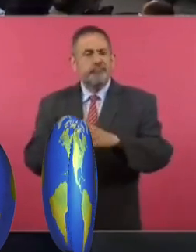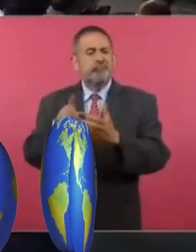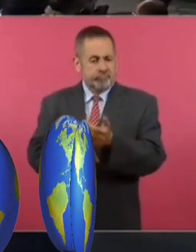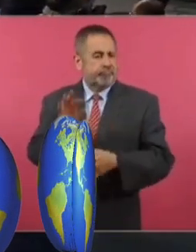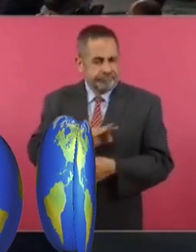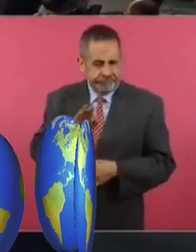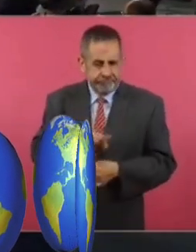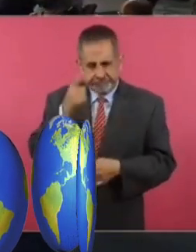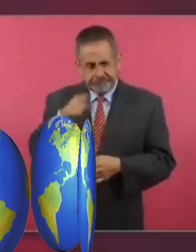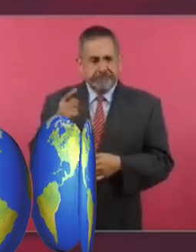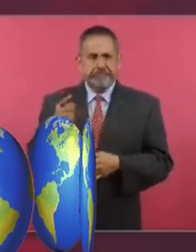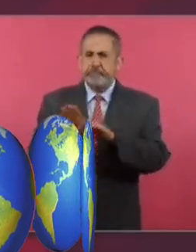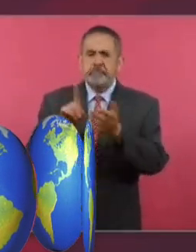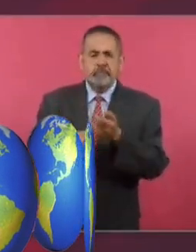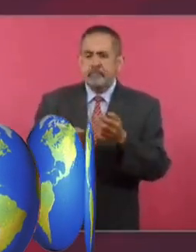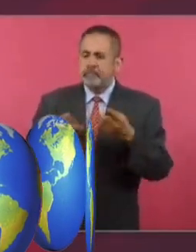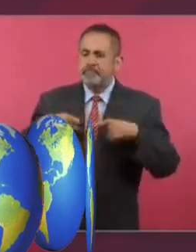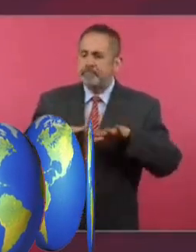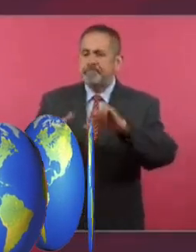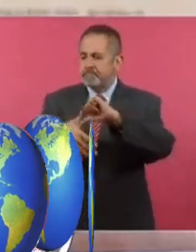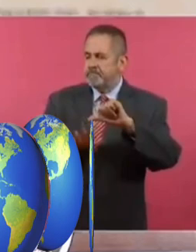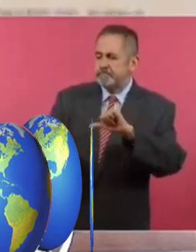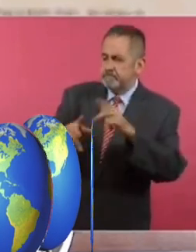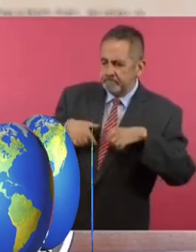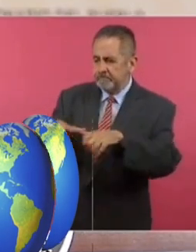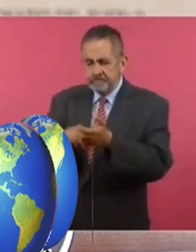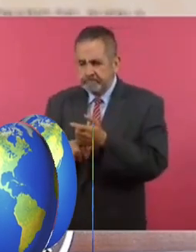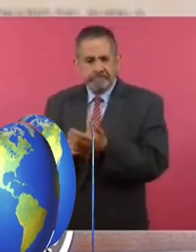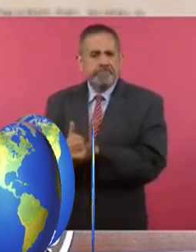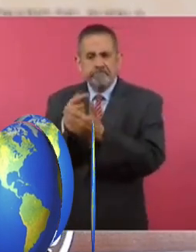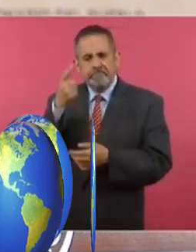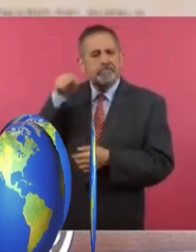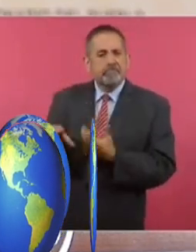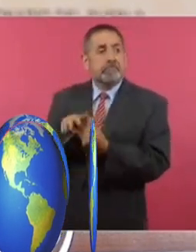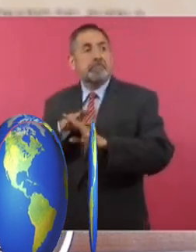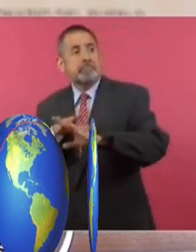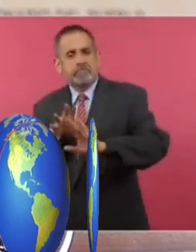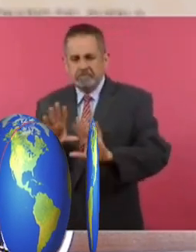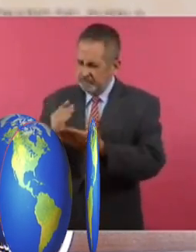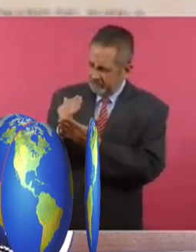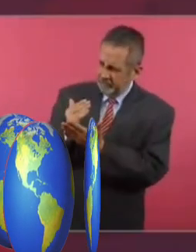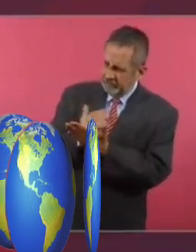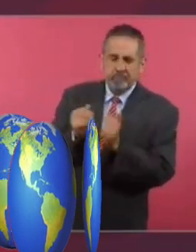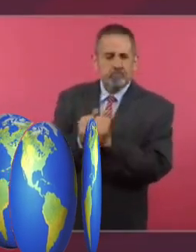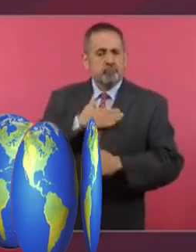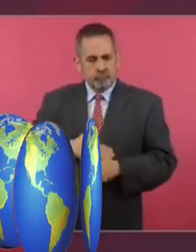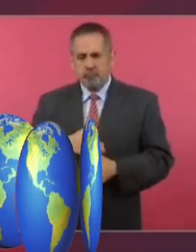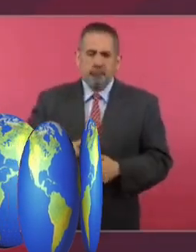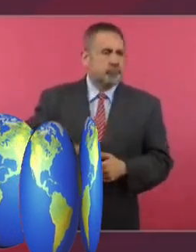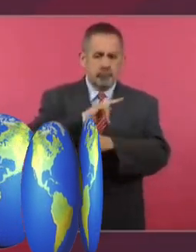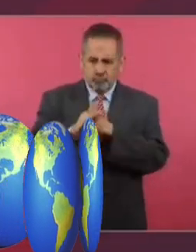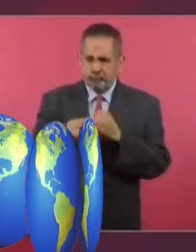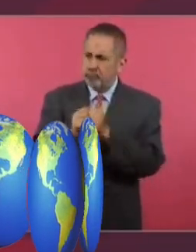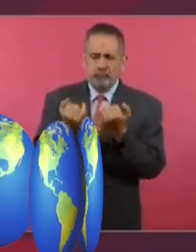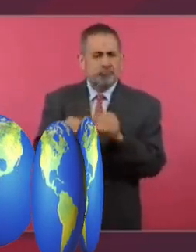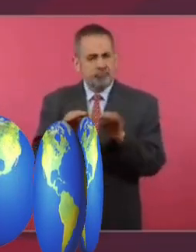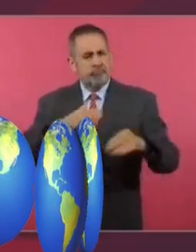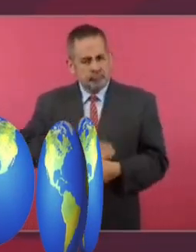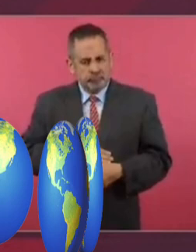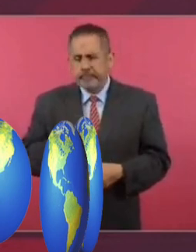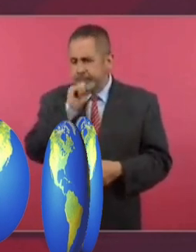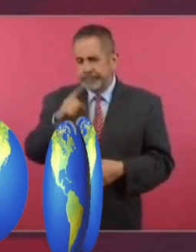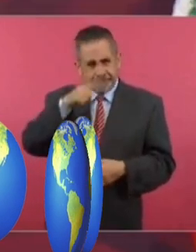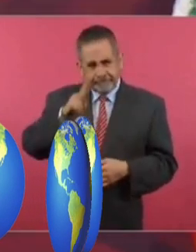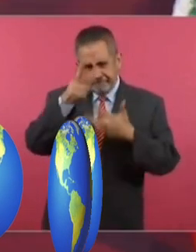para atender a los pueblos, para enfrentar de esa manera el fenómeno migratorio, que haya justicia en todos los pueblos y también para